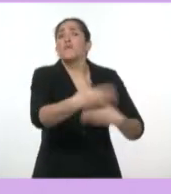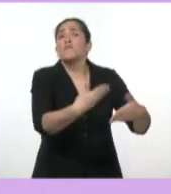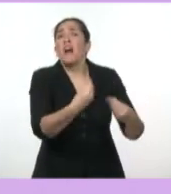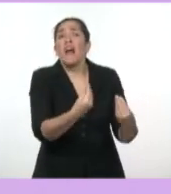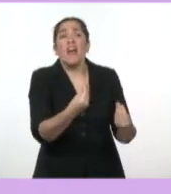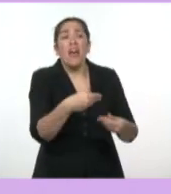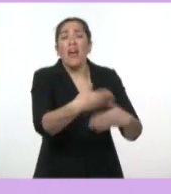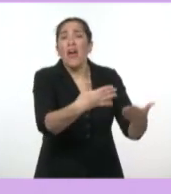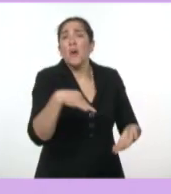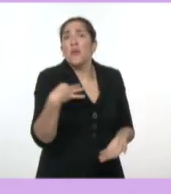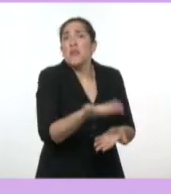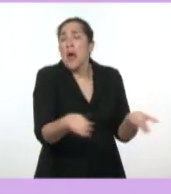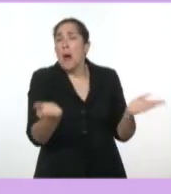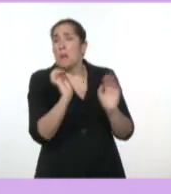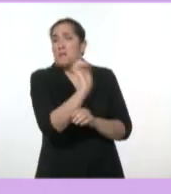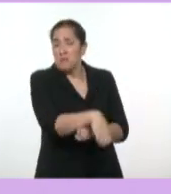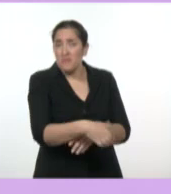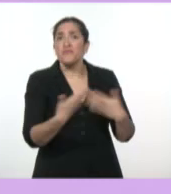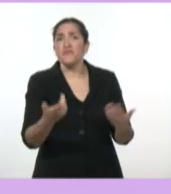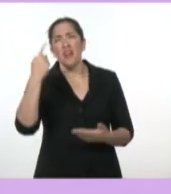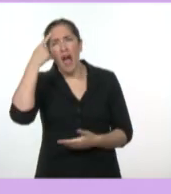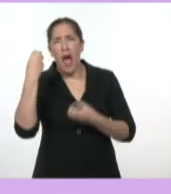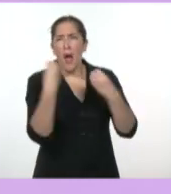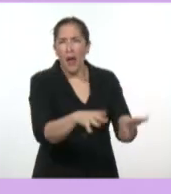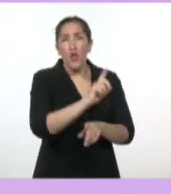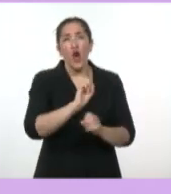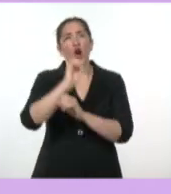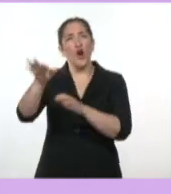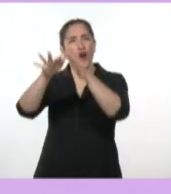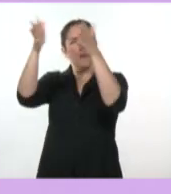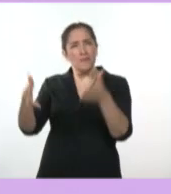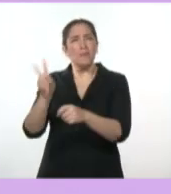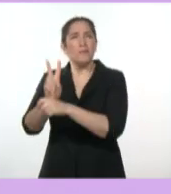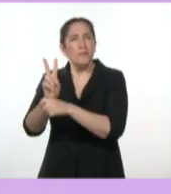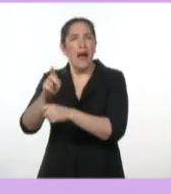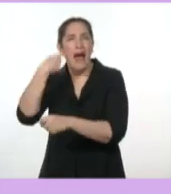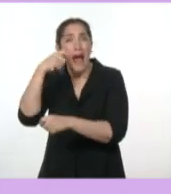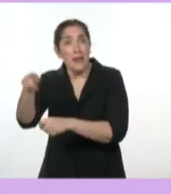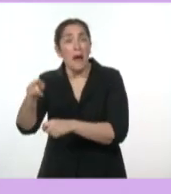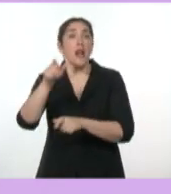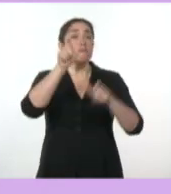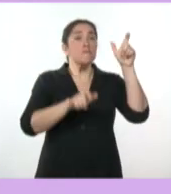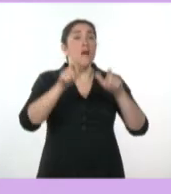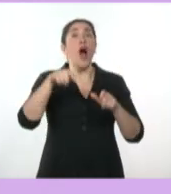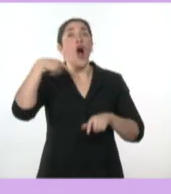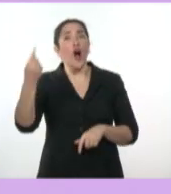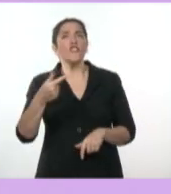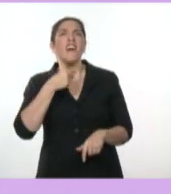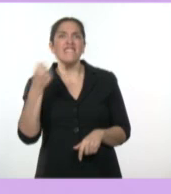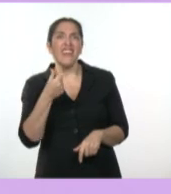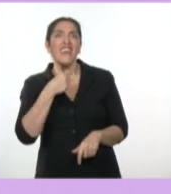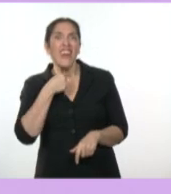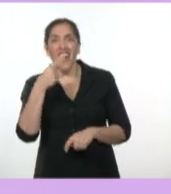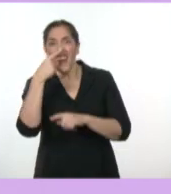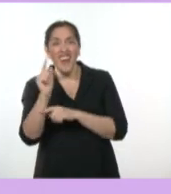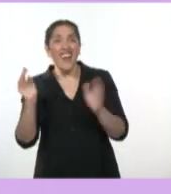animal. Pensamos que en lugar de abandonarlos, podrían llevarlos a la protectora de animales para que aquellos vecinos que desean una mascota los adopten desde ese